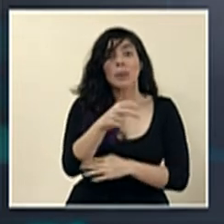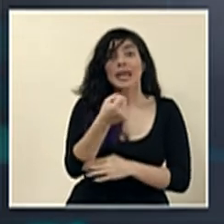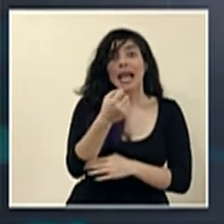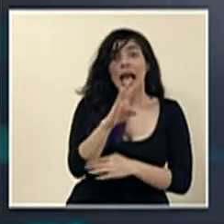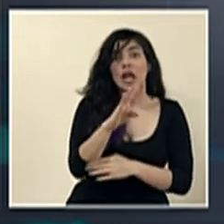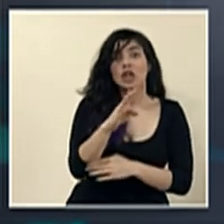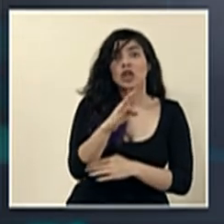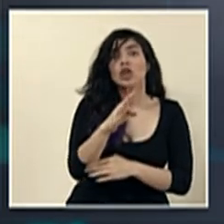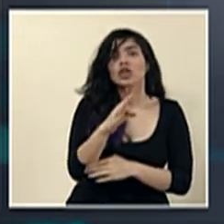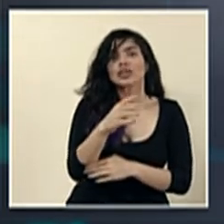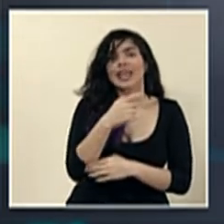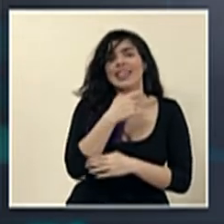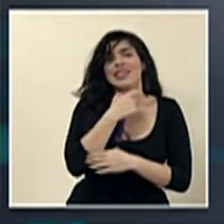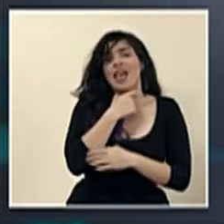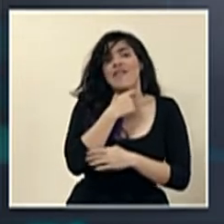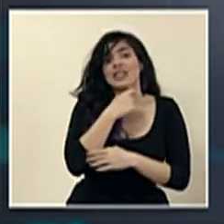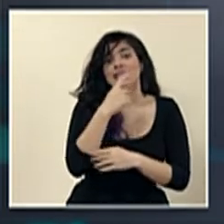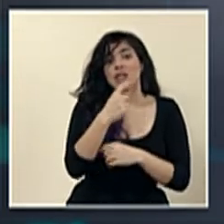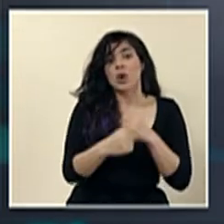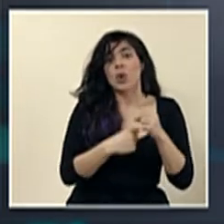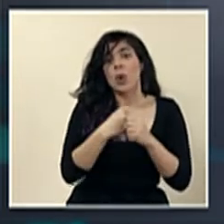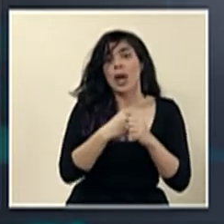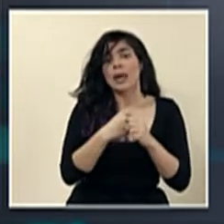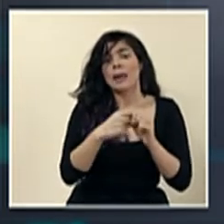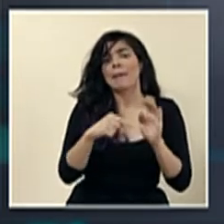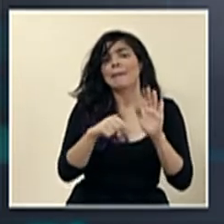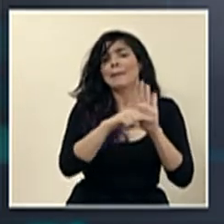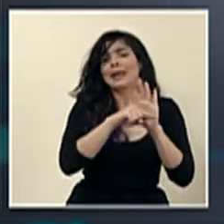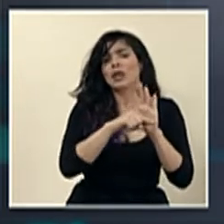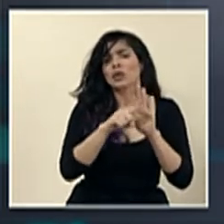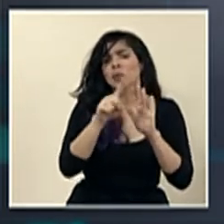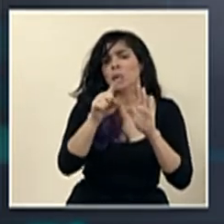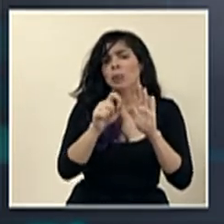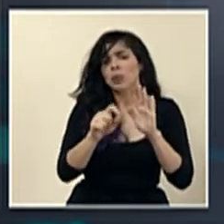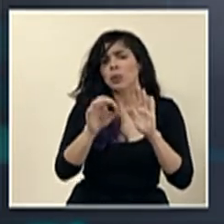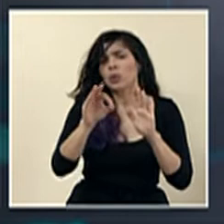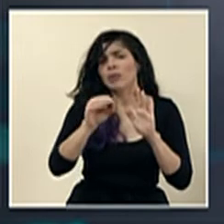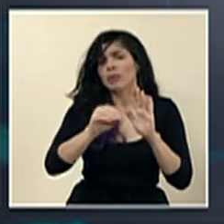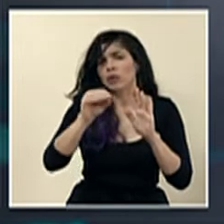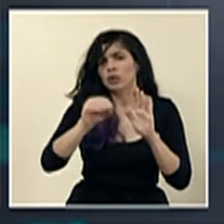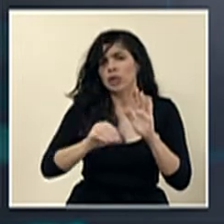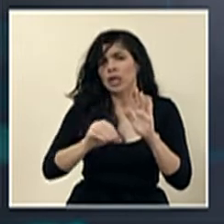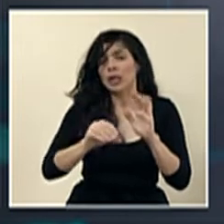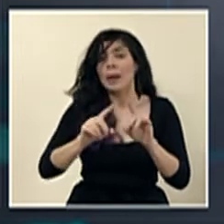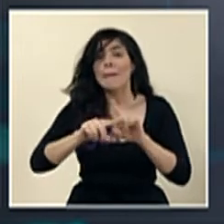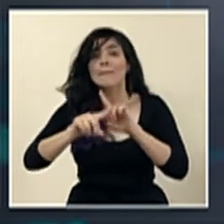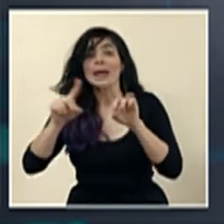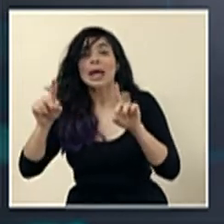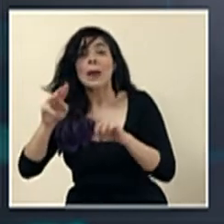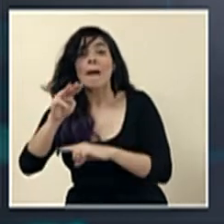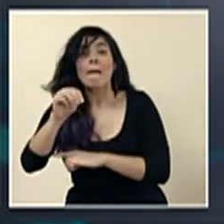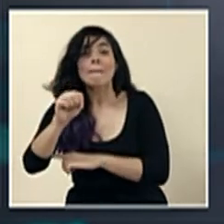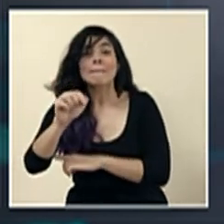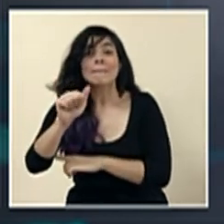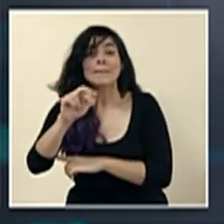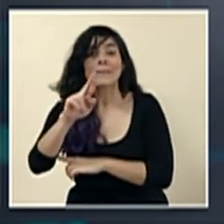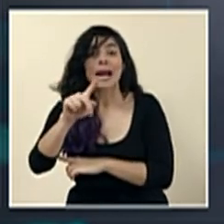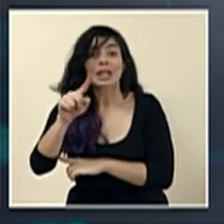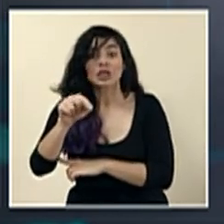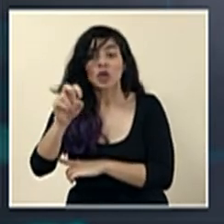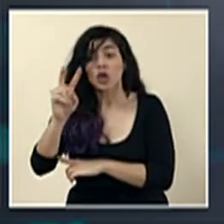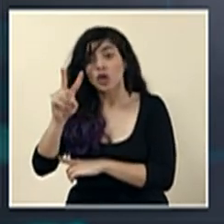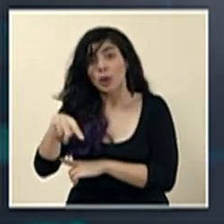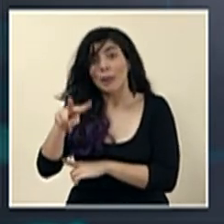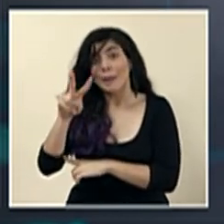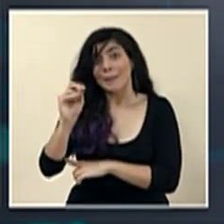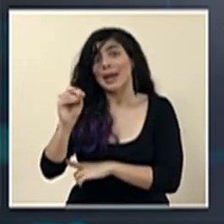déficit primario interanual de menos 0.9, mientras que en marzo del 2020